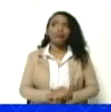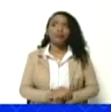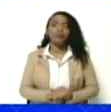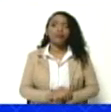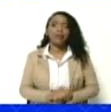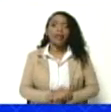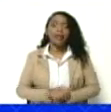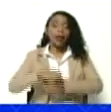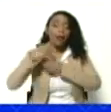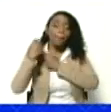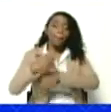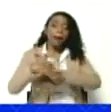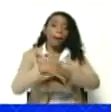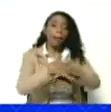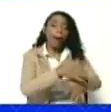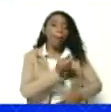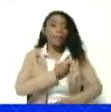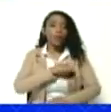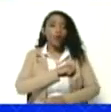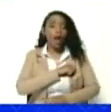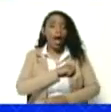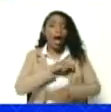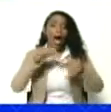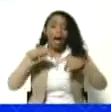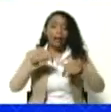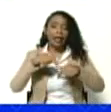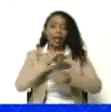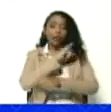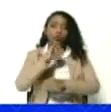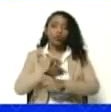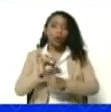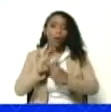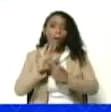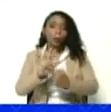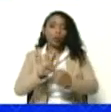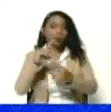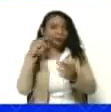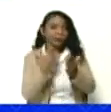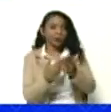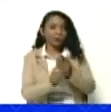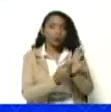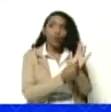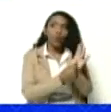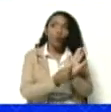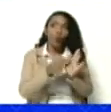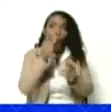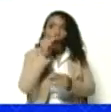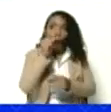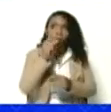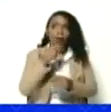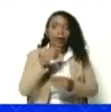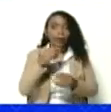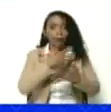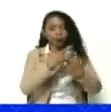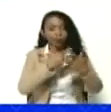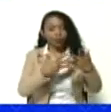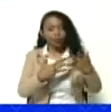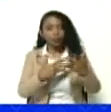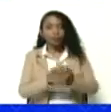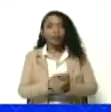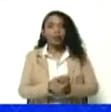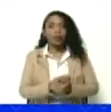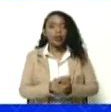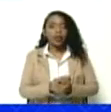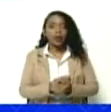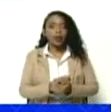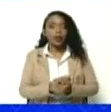las tropas españolas. Aquí está el Zulia, miren, miren lo que escribe Ildefonso Finol. Dice